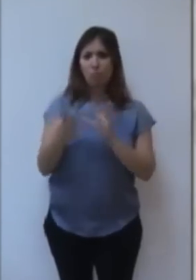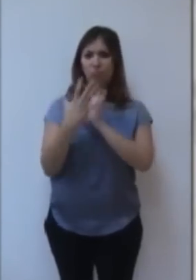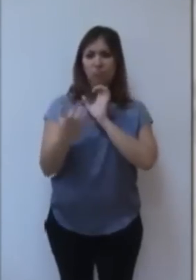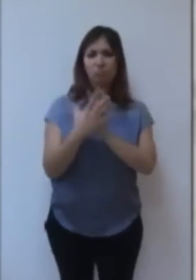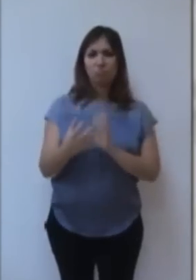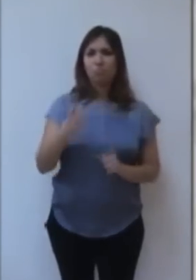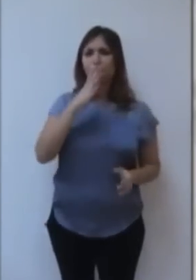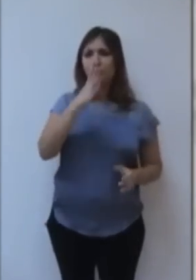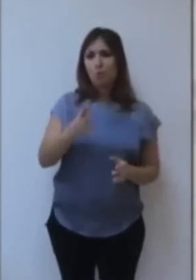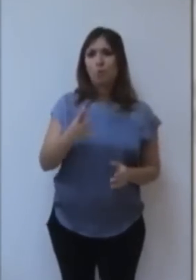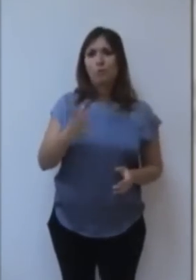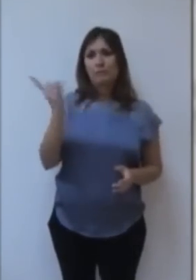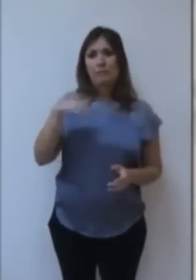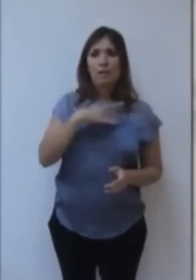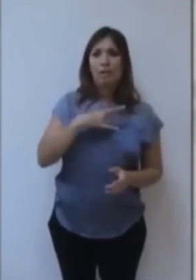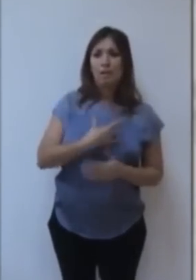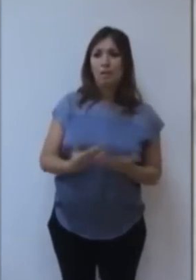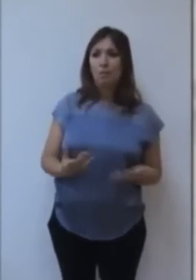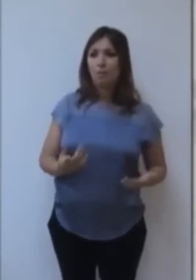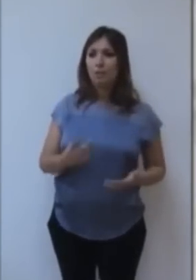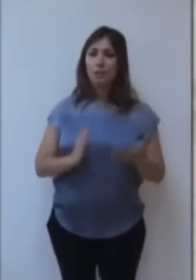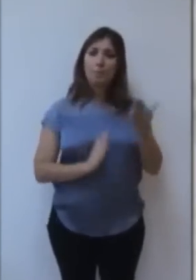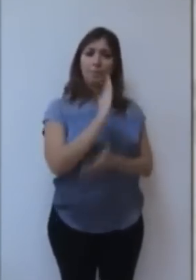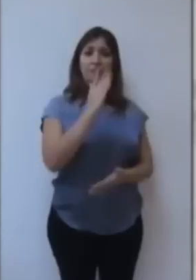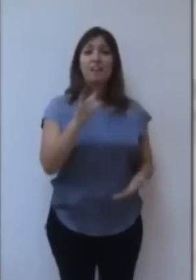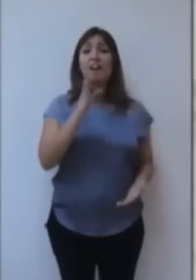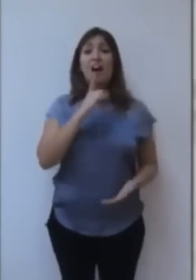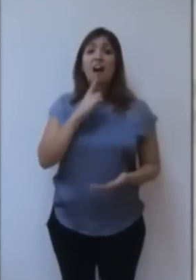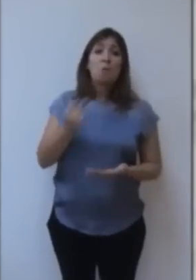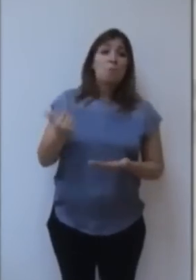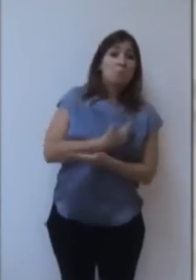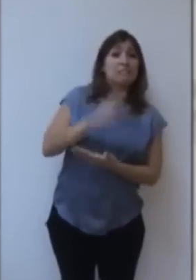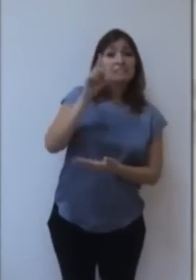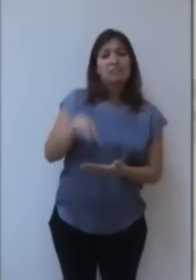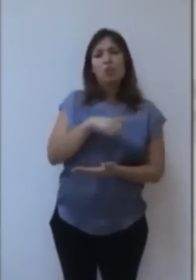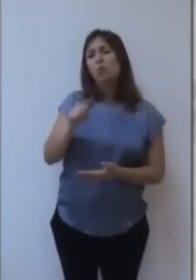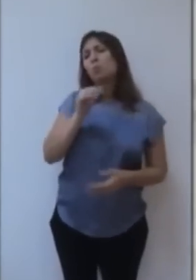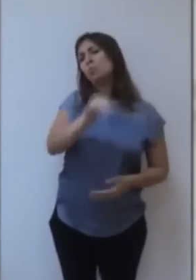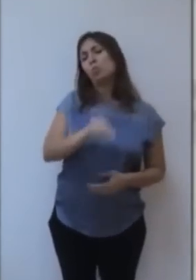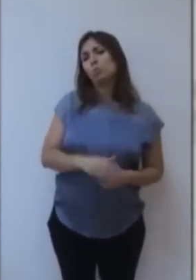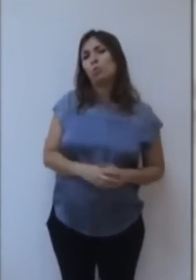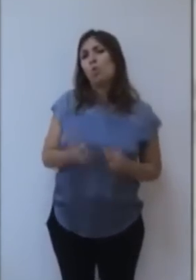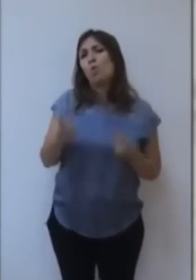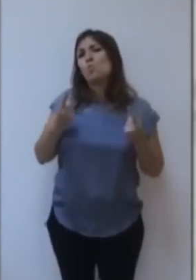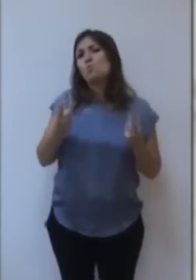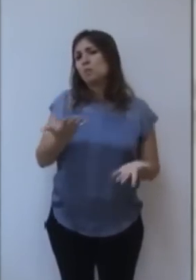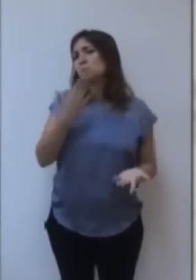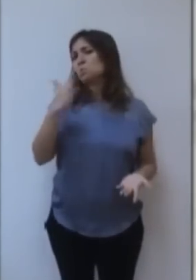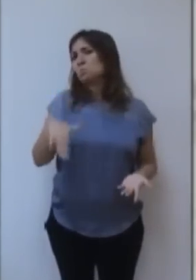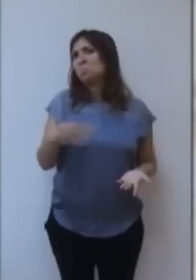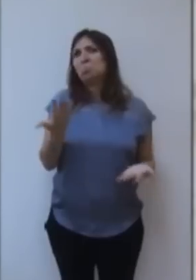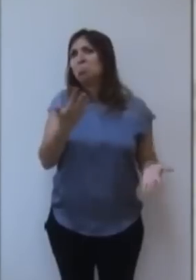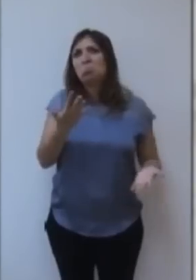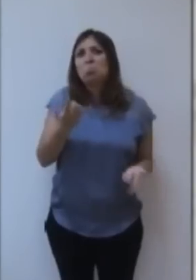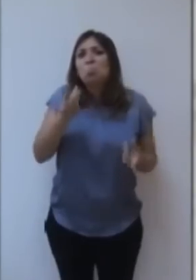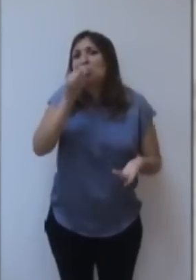que cuesta ahí también. En esto de la rentabilidad, no se considera rentable. ¿Cuántas personas más o menos,